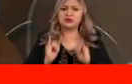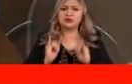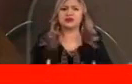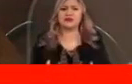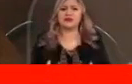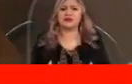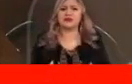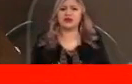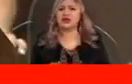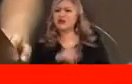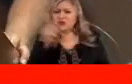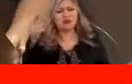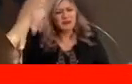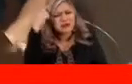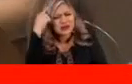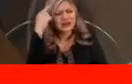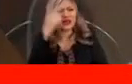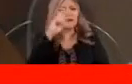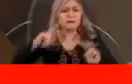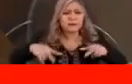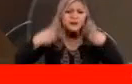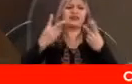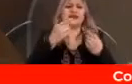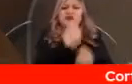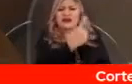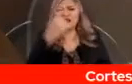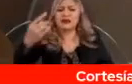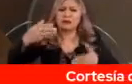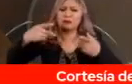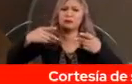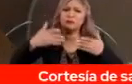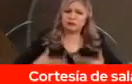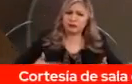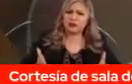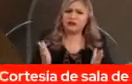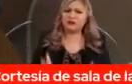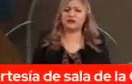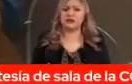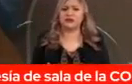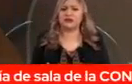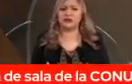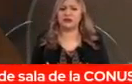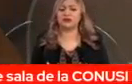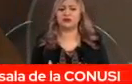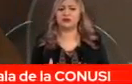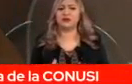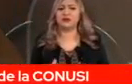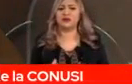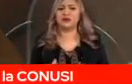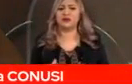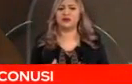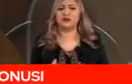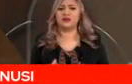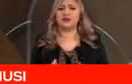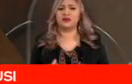la vida de las personas? ¿Cómo vamos a salvar una institución si el eje central de ella tiene que ser la atención